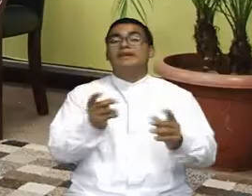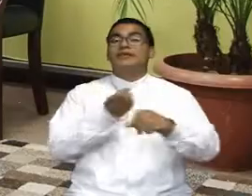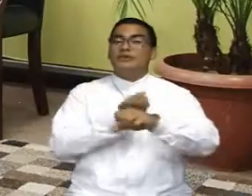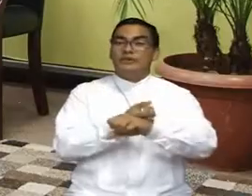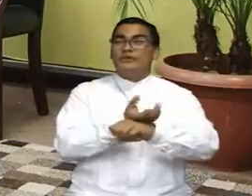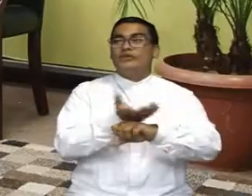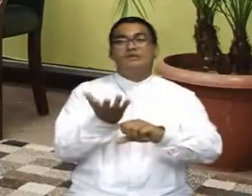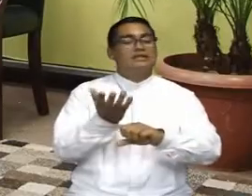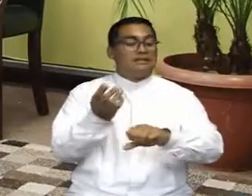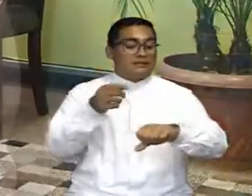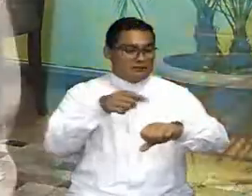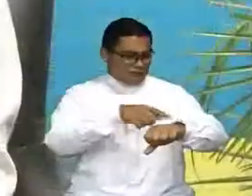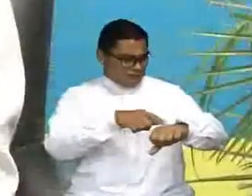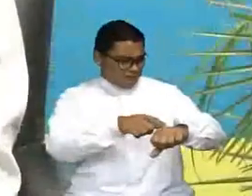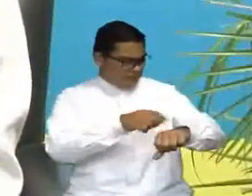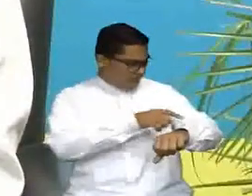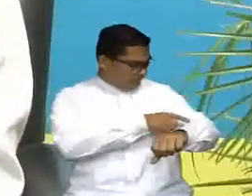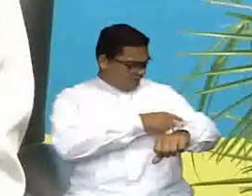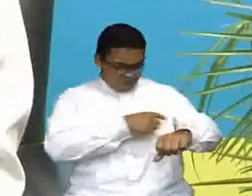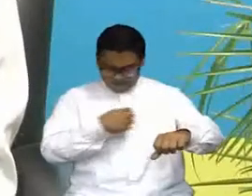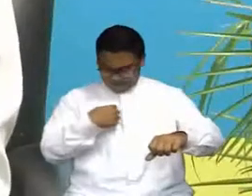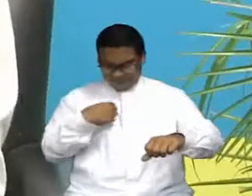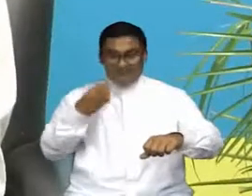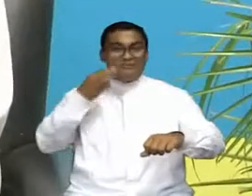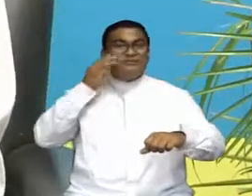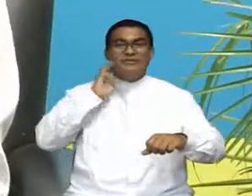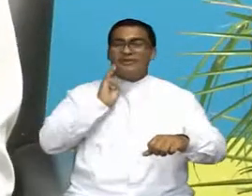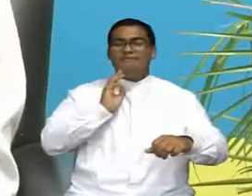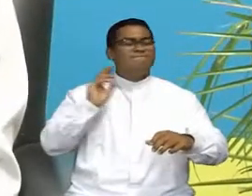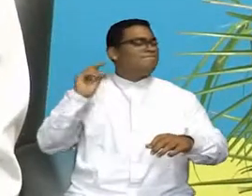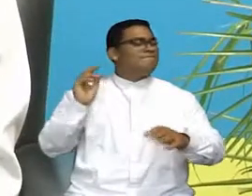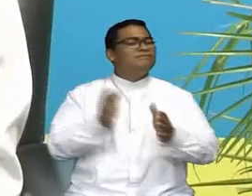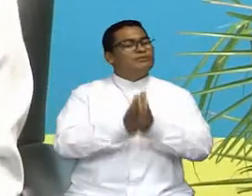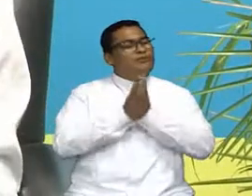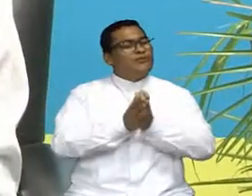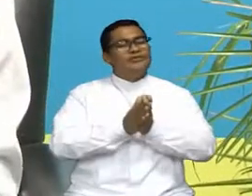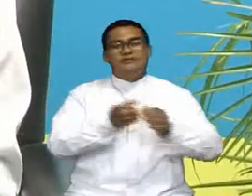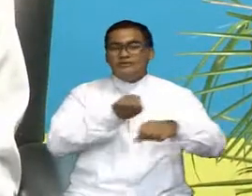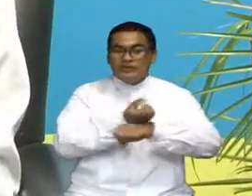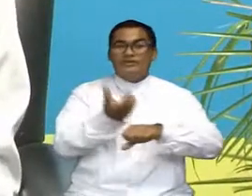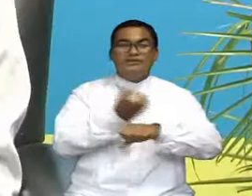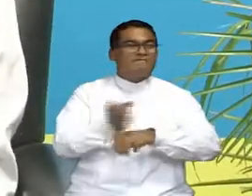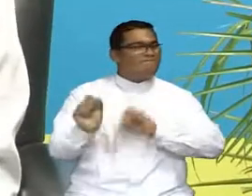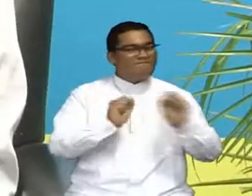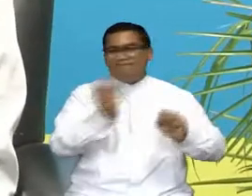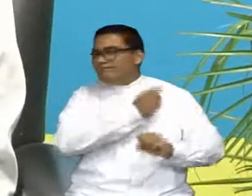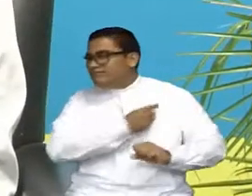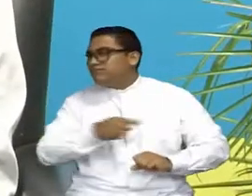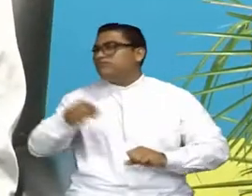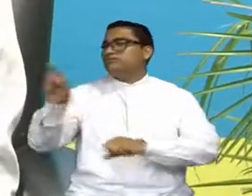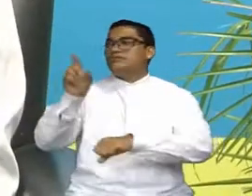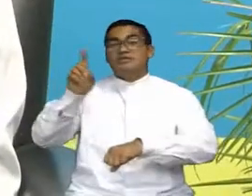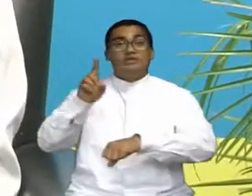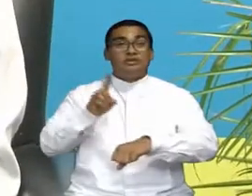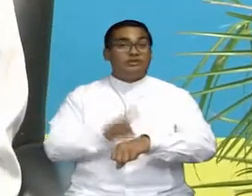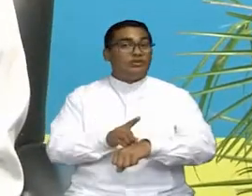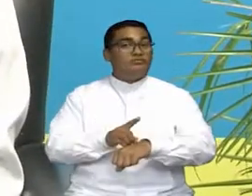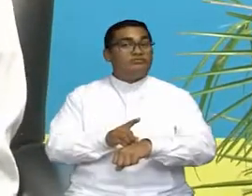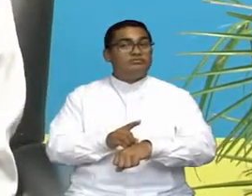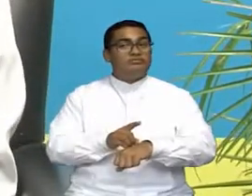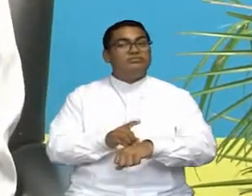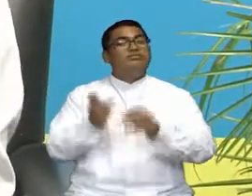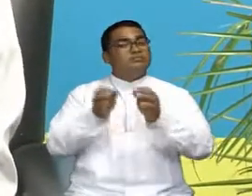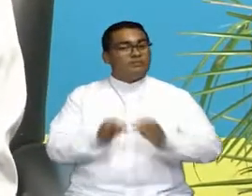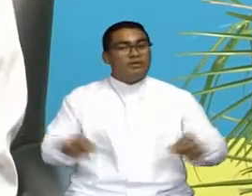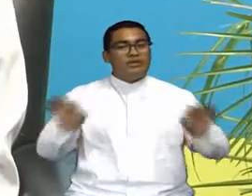es acudir a la unidad de salud, o sea, no verlo como algo así pasajero y que como muchas veces no sienten nada, no siento dolor, sí. Ya no voy